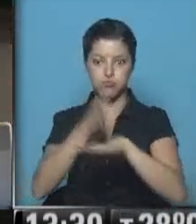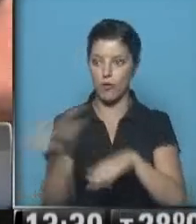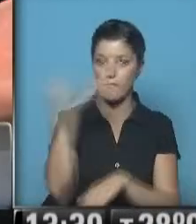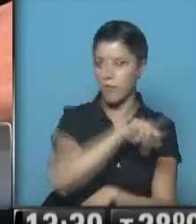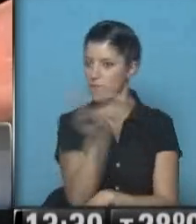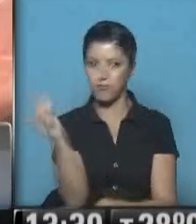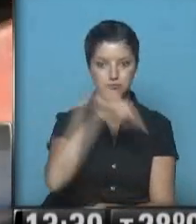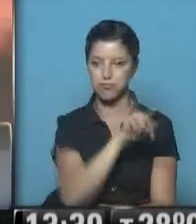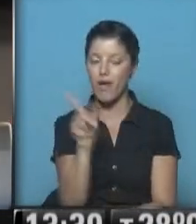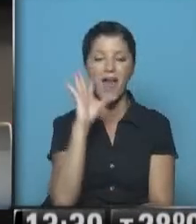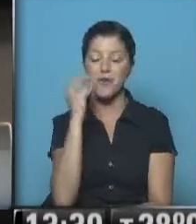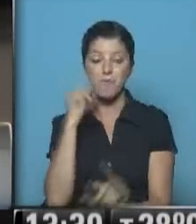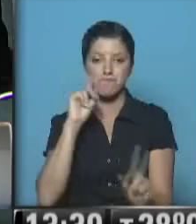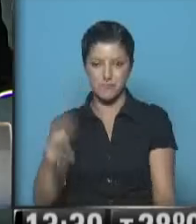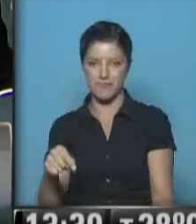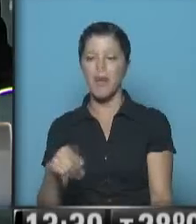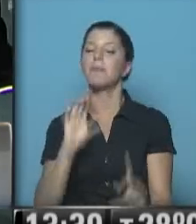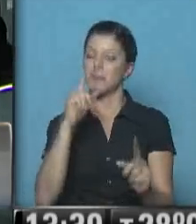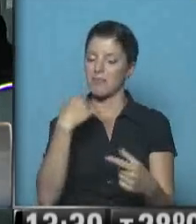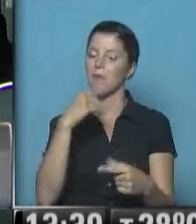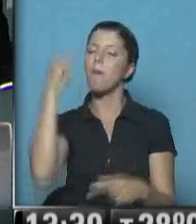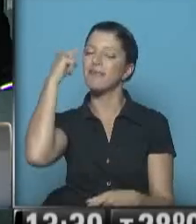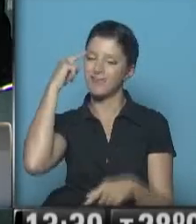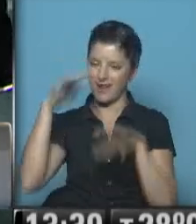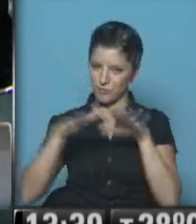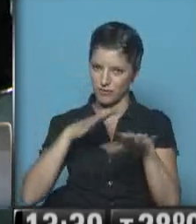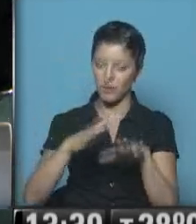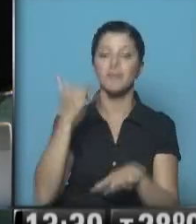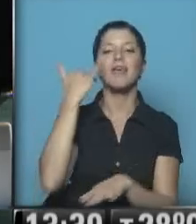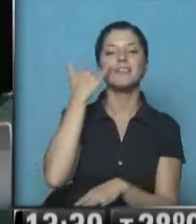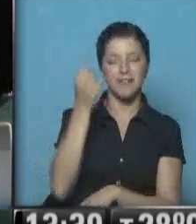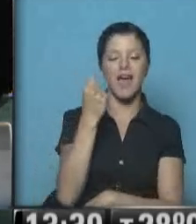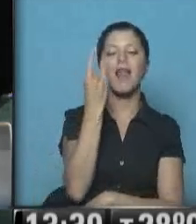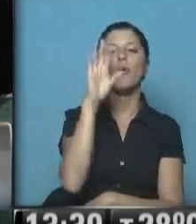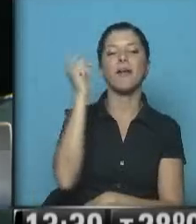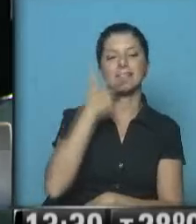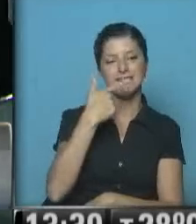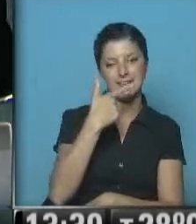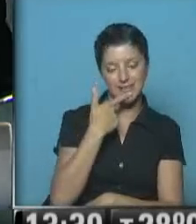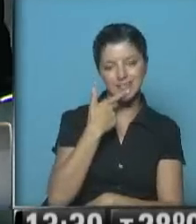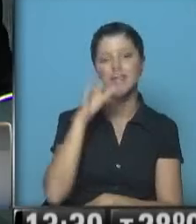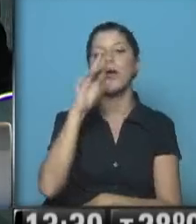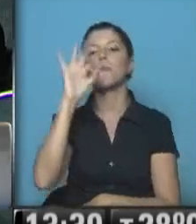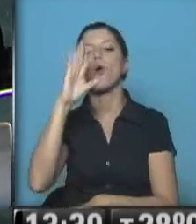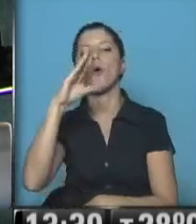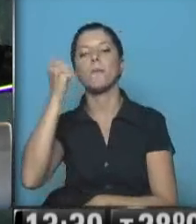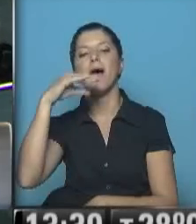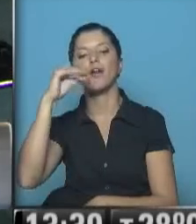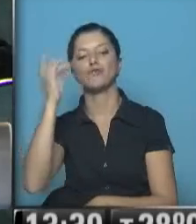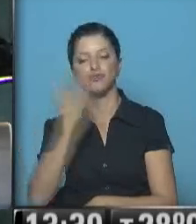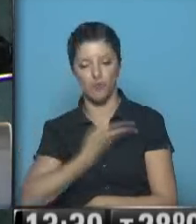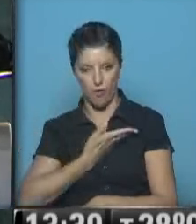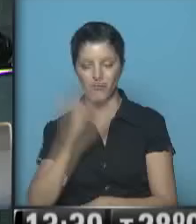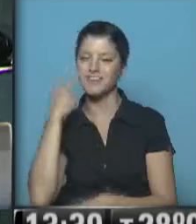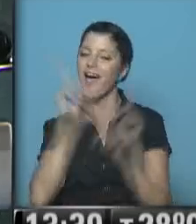que era absolutamente inesperado, pero también hay que ver el contexto. Ya estaba la perestroika en la Unión Soviética, sí. Estaba Gorbachev, ya había habido protestas